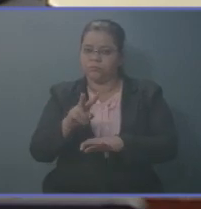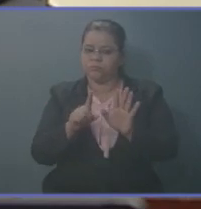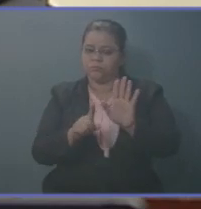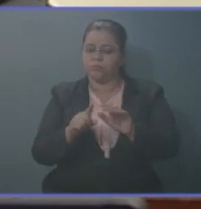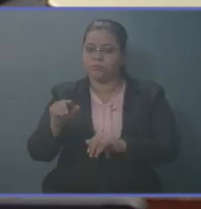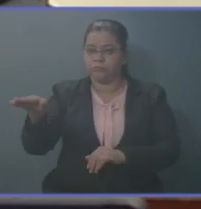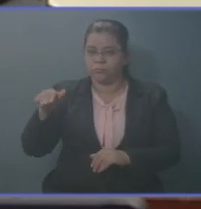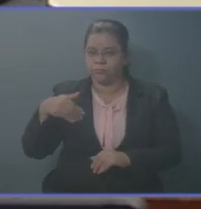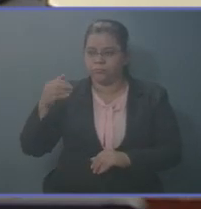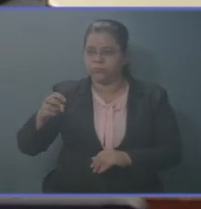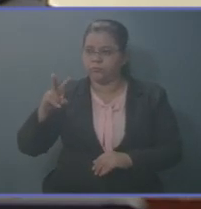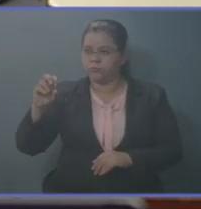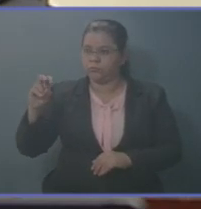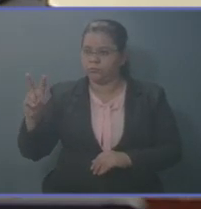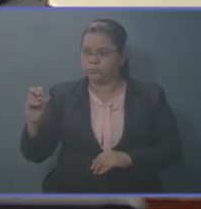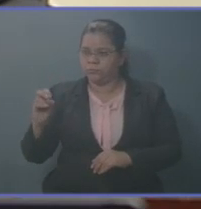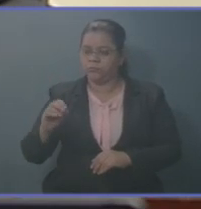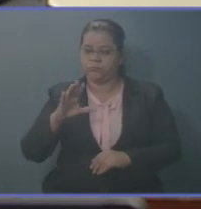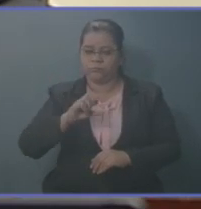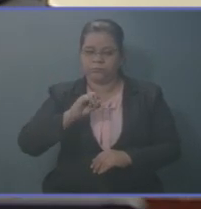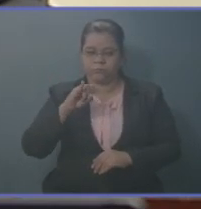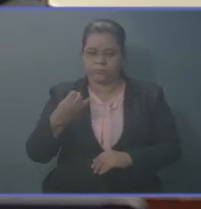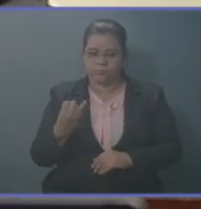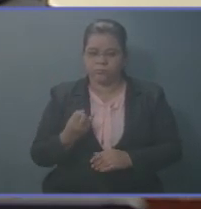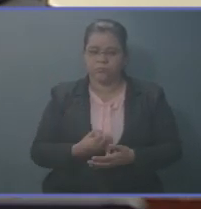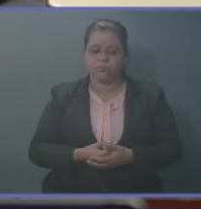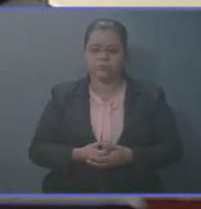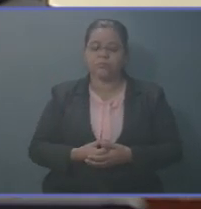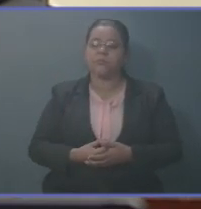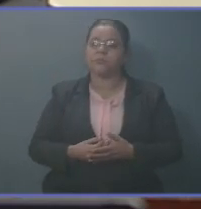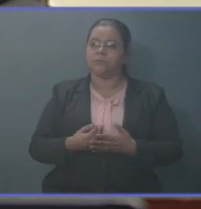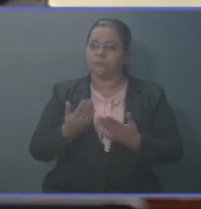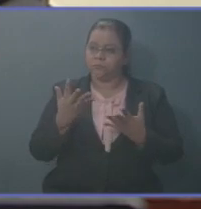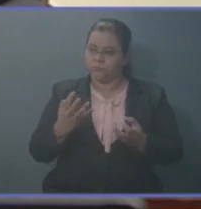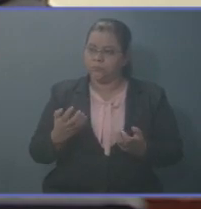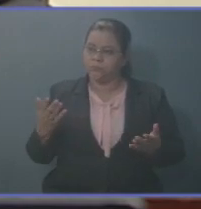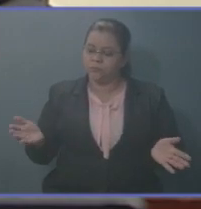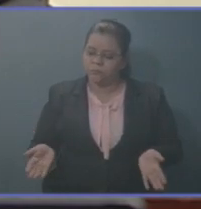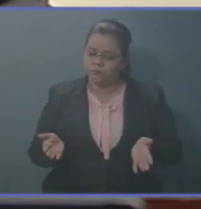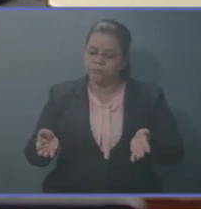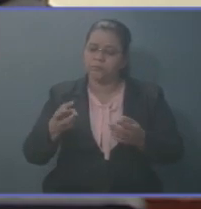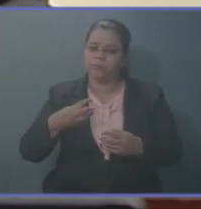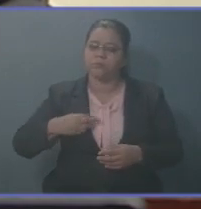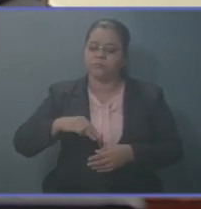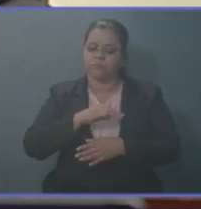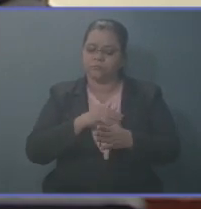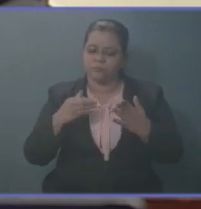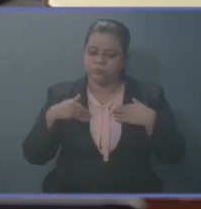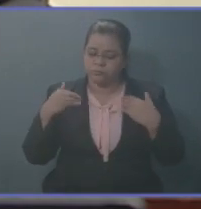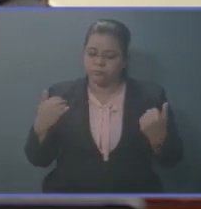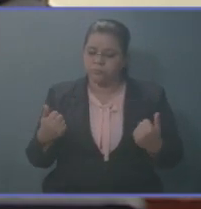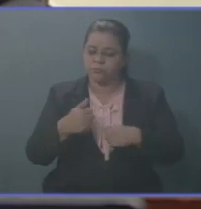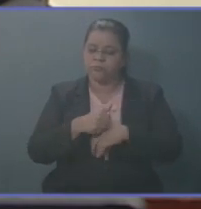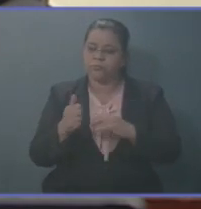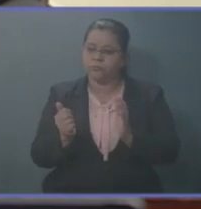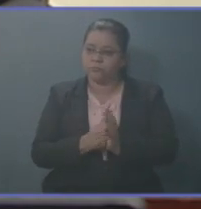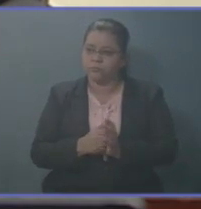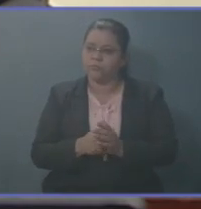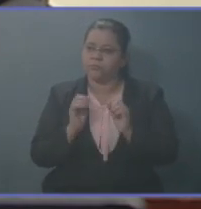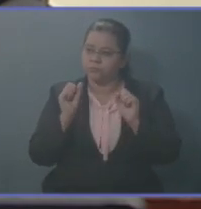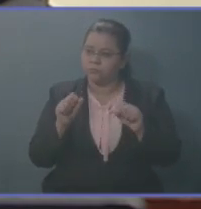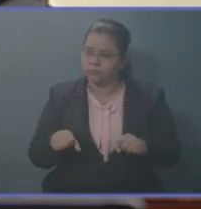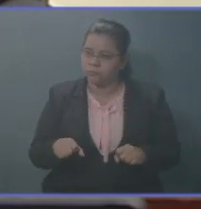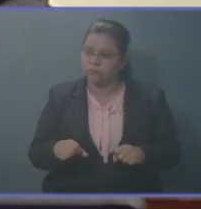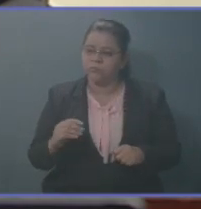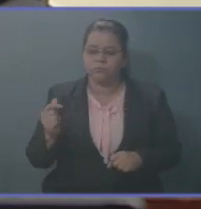26 de marzo de 2020, la Sala de lo Constitucional de la Corte Suprema de Justicia exhortó al Ministerio de Salud y a la Asamblea Legislativa a regular